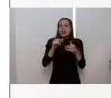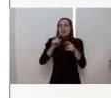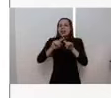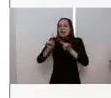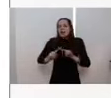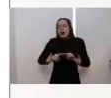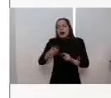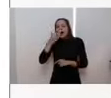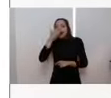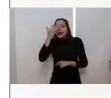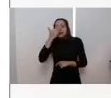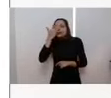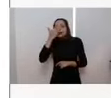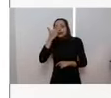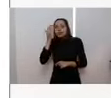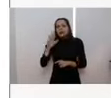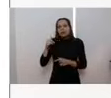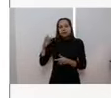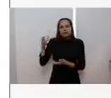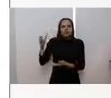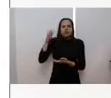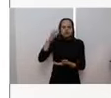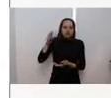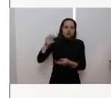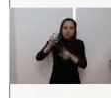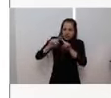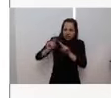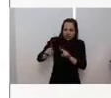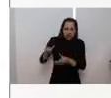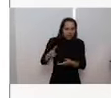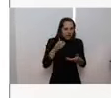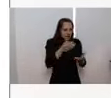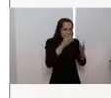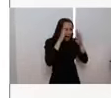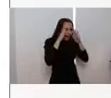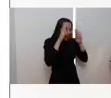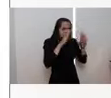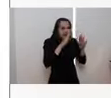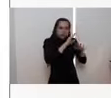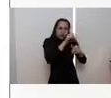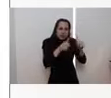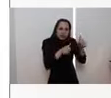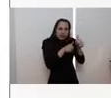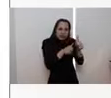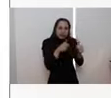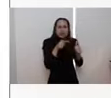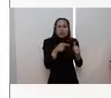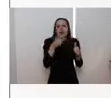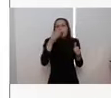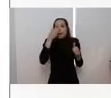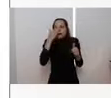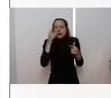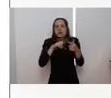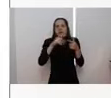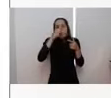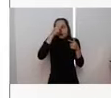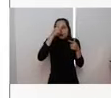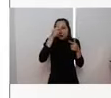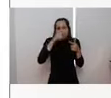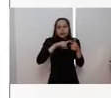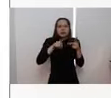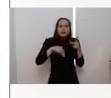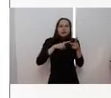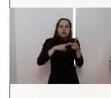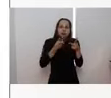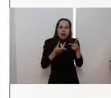que están entregando a las áreas asistenciales nitrógeno oxígeno dióxido de carbono aires